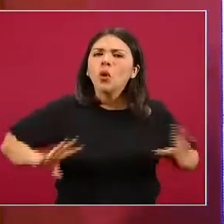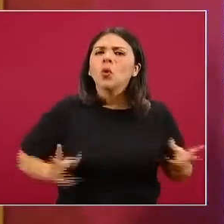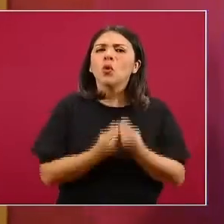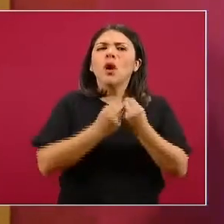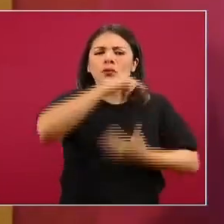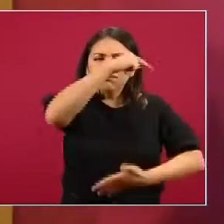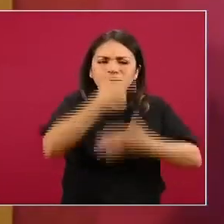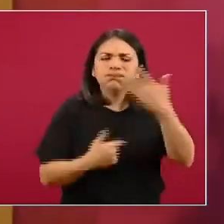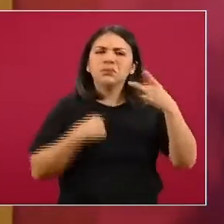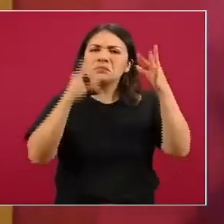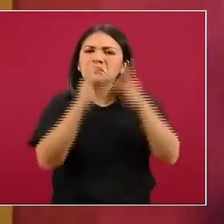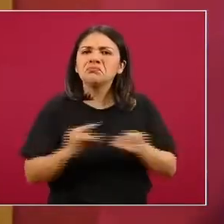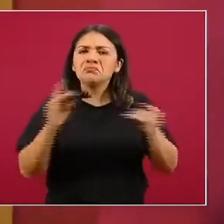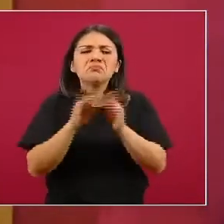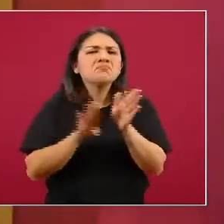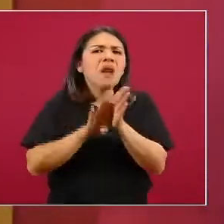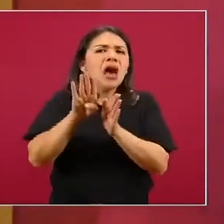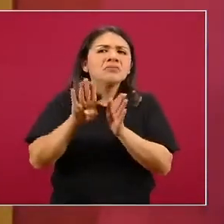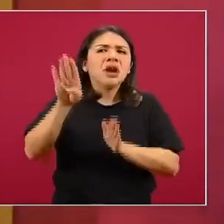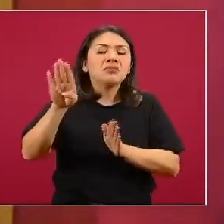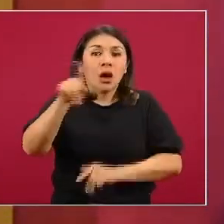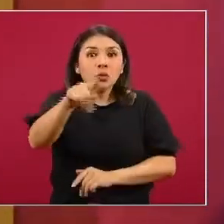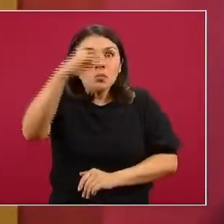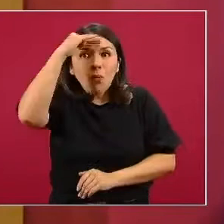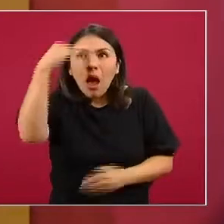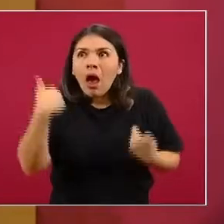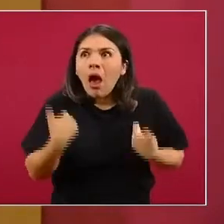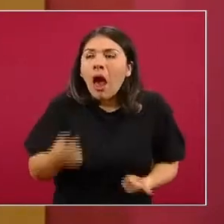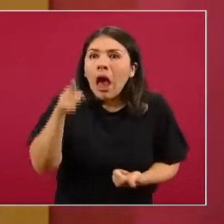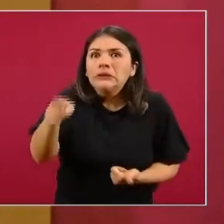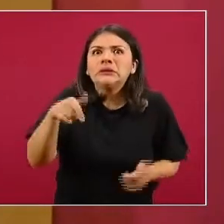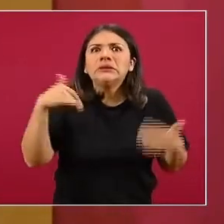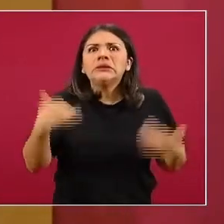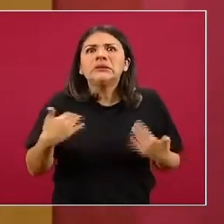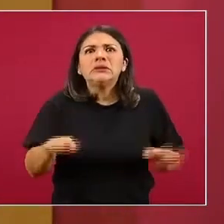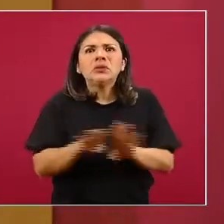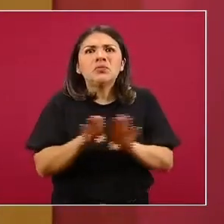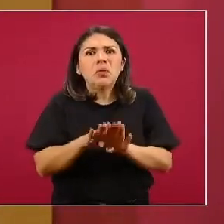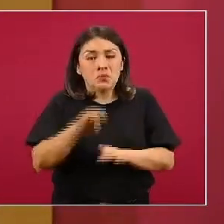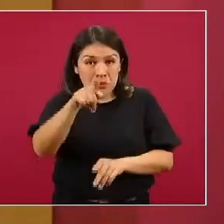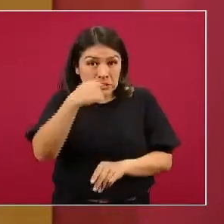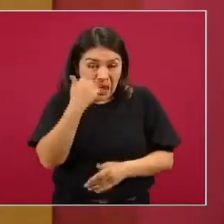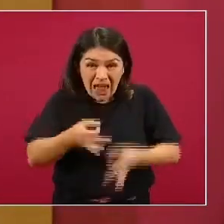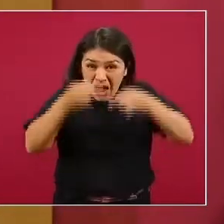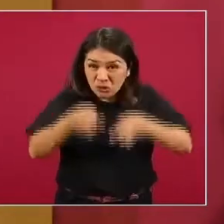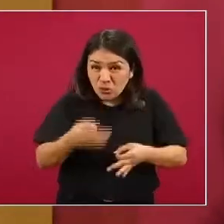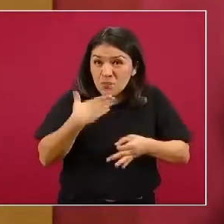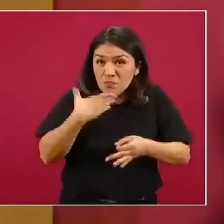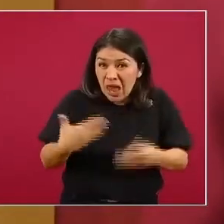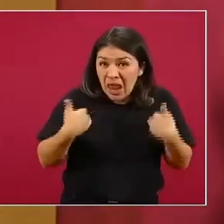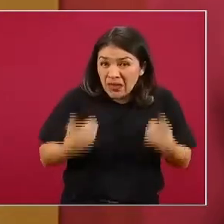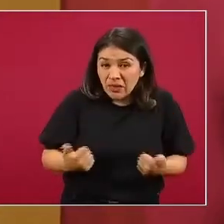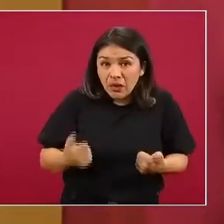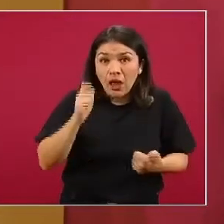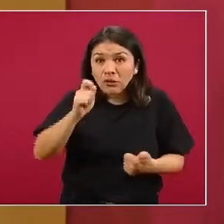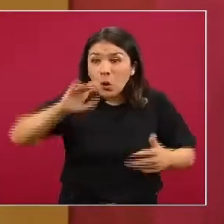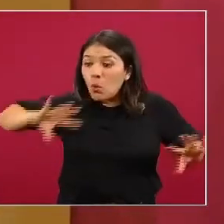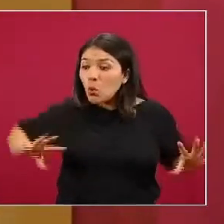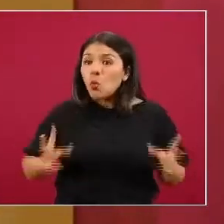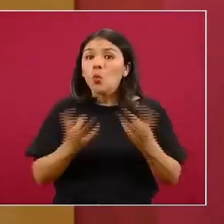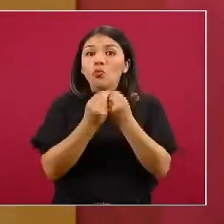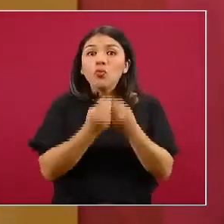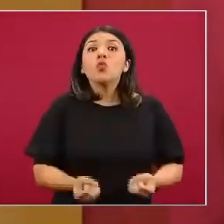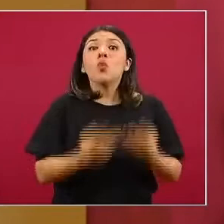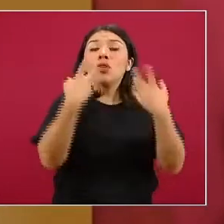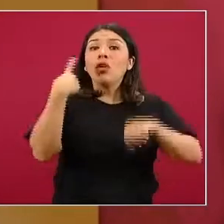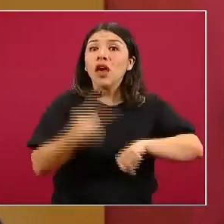que aumente y no debe interpretarse, si es que se quiere interpretar correctamente las cosas, la suma de casos